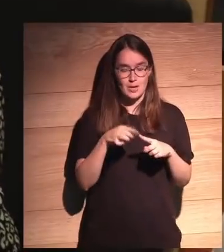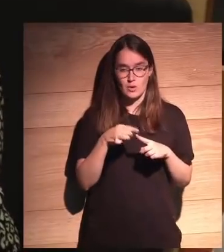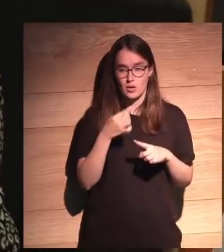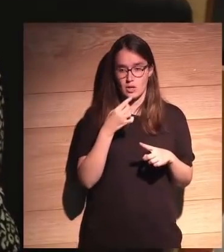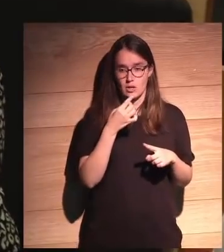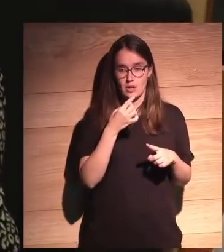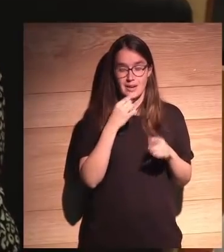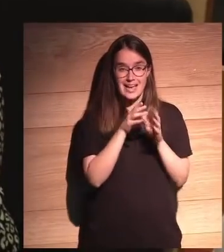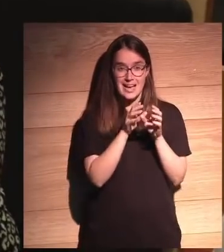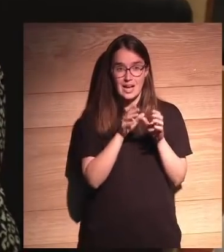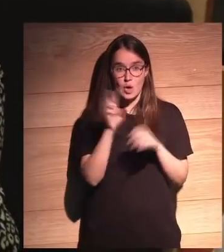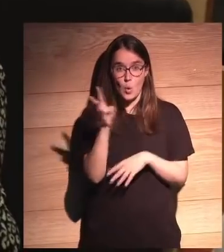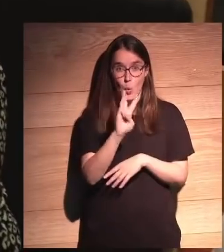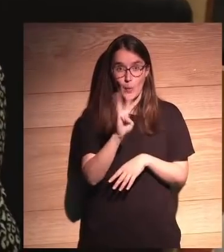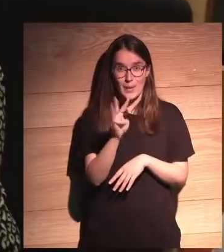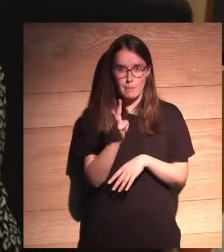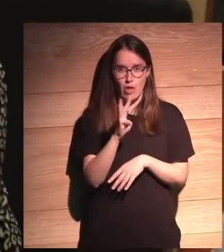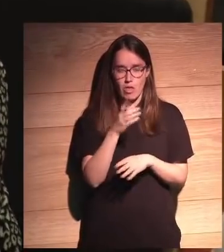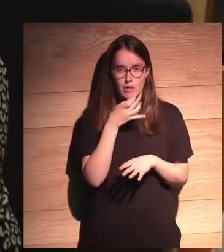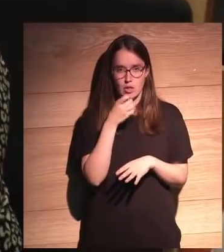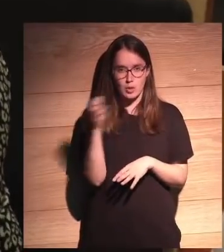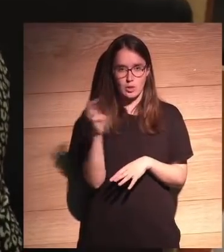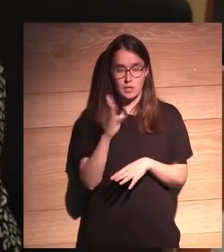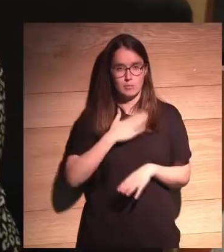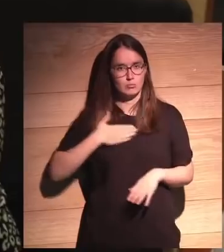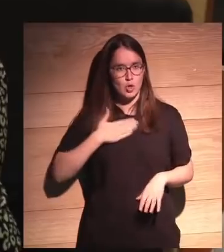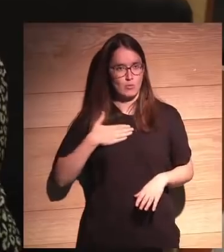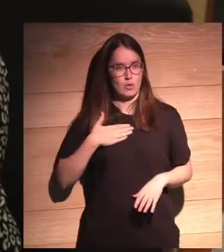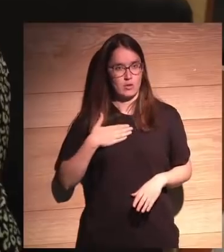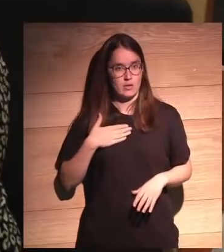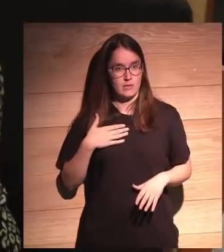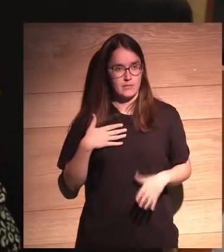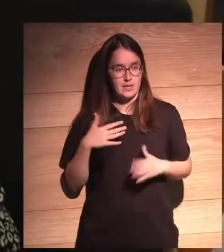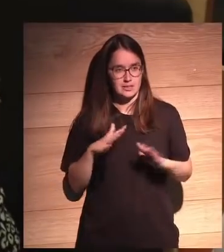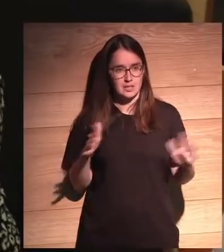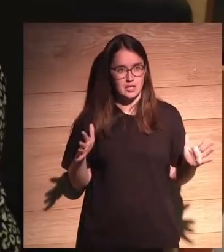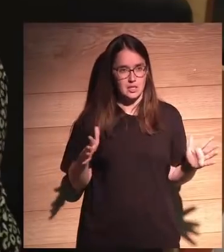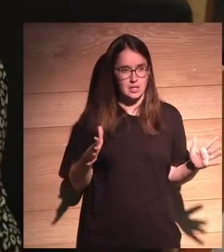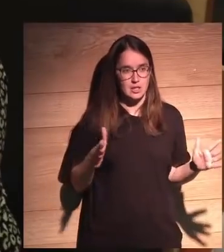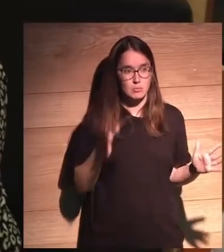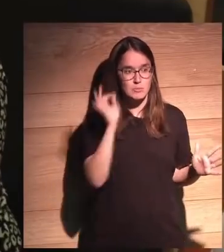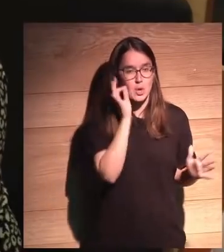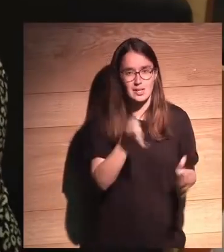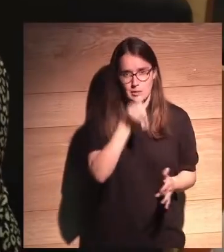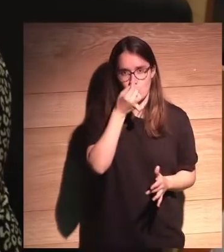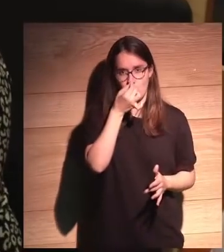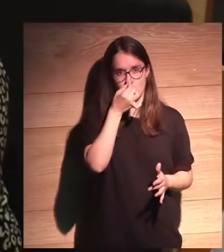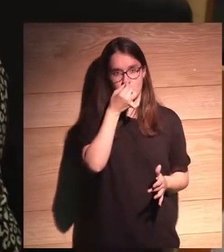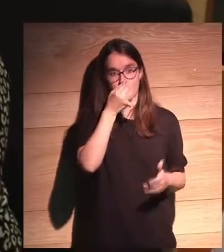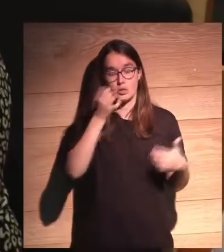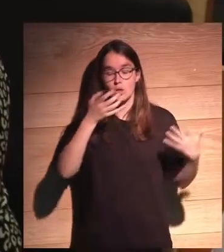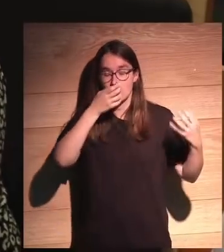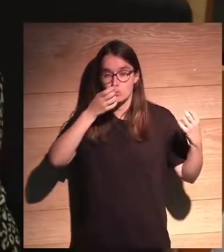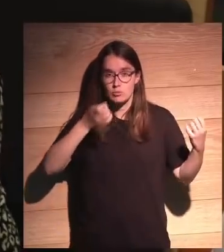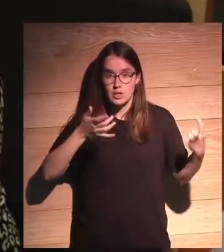en la enciclopedia, en la Wikipedia, que es comodísima, y no entra nadie. O sea, no hay apenas mujeres. Claro. Entonces,